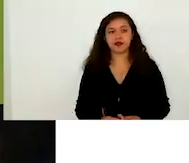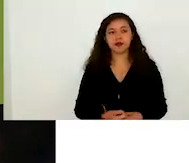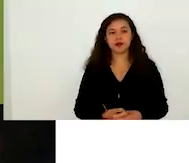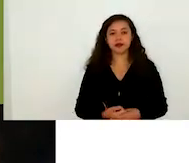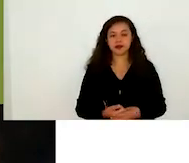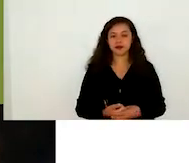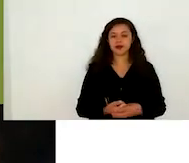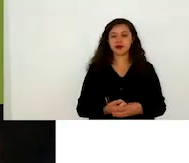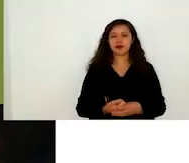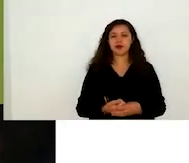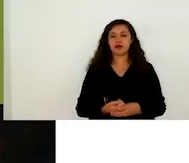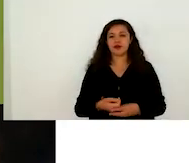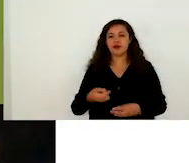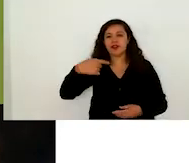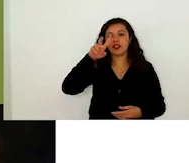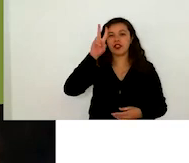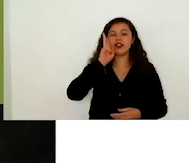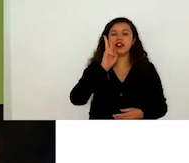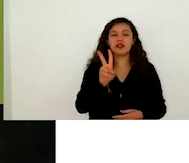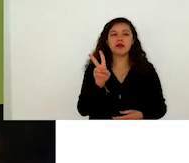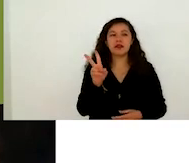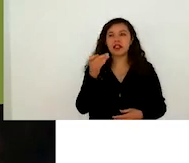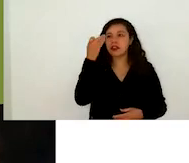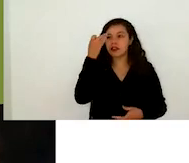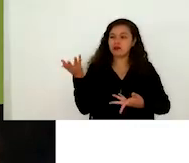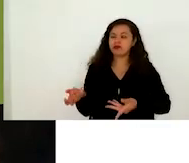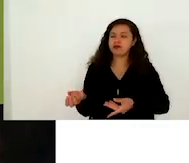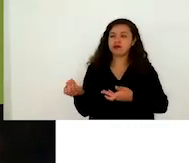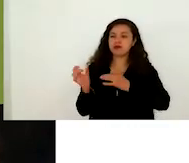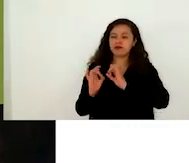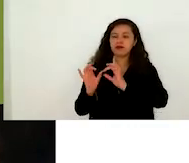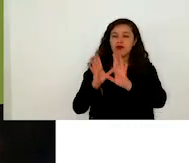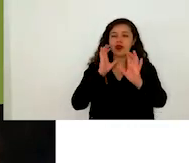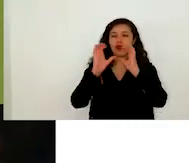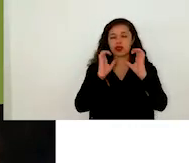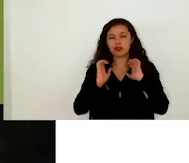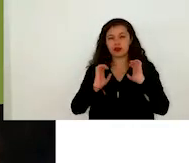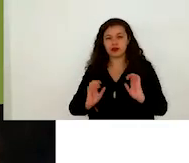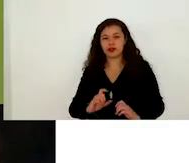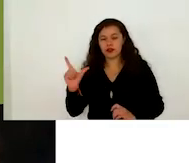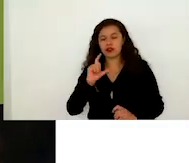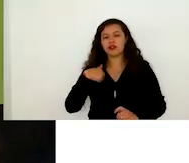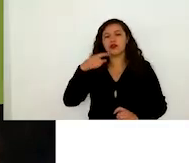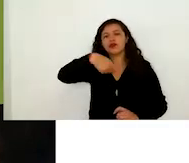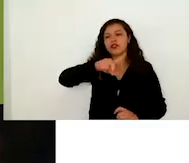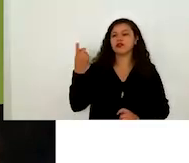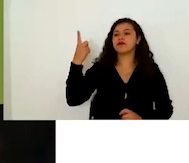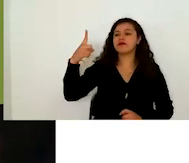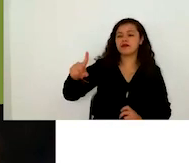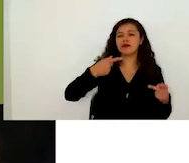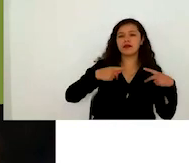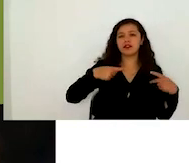cuántas veces han observado que eres en una comunicación es relevante para toda la unificación la otra